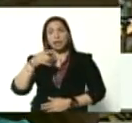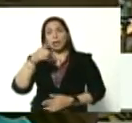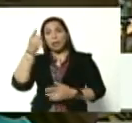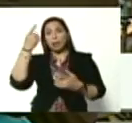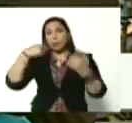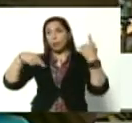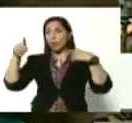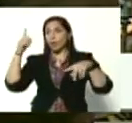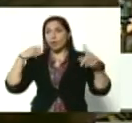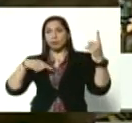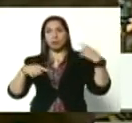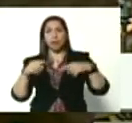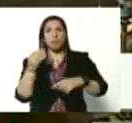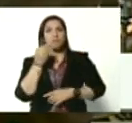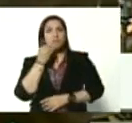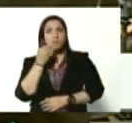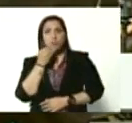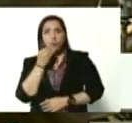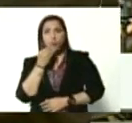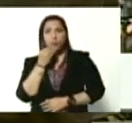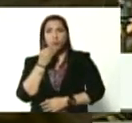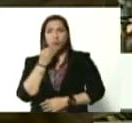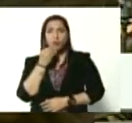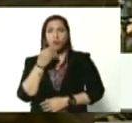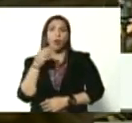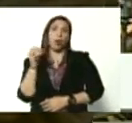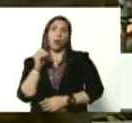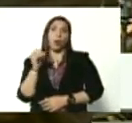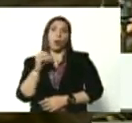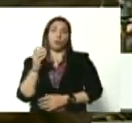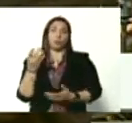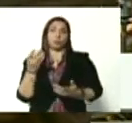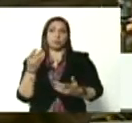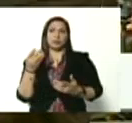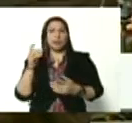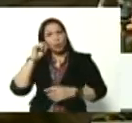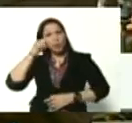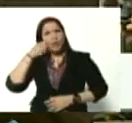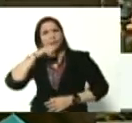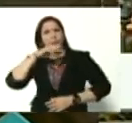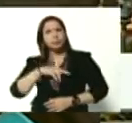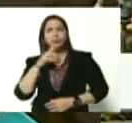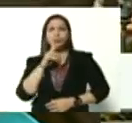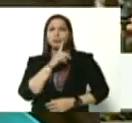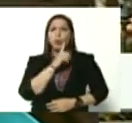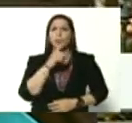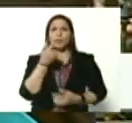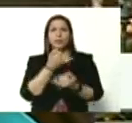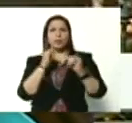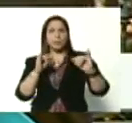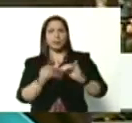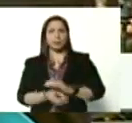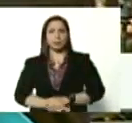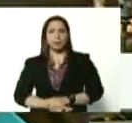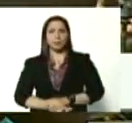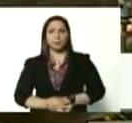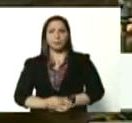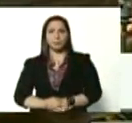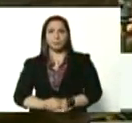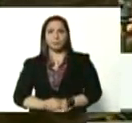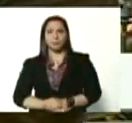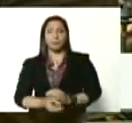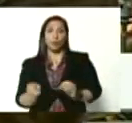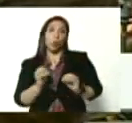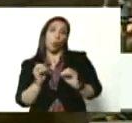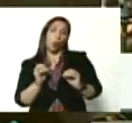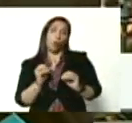estupidez restaurar los nombres originarios o hispánicos y republicanos independientes e independentistas o que